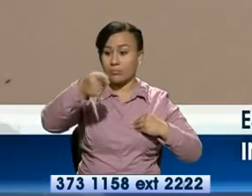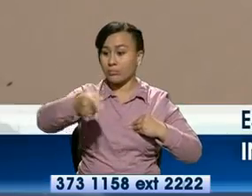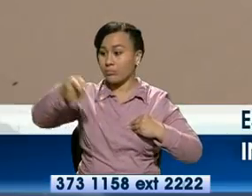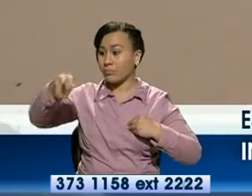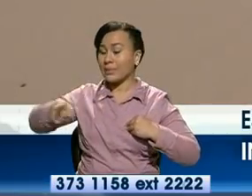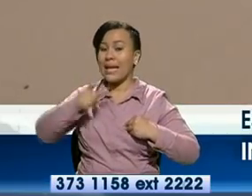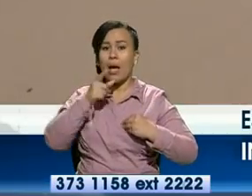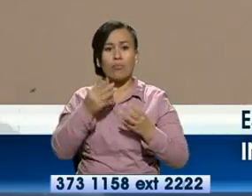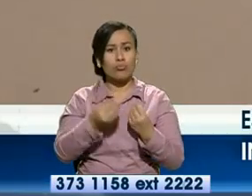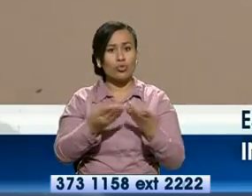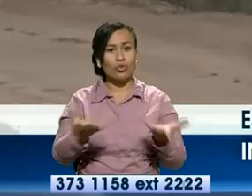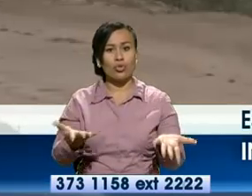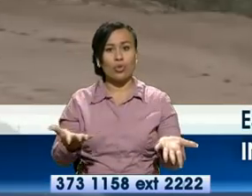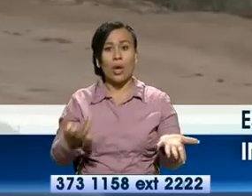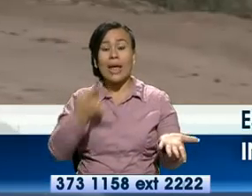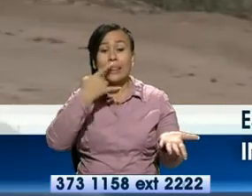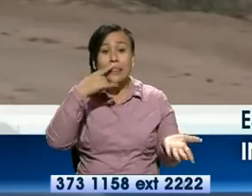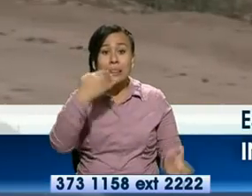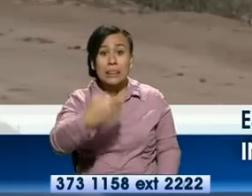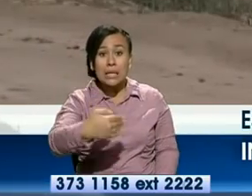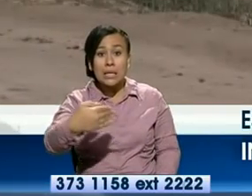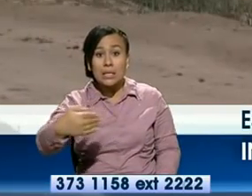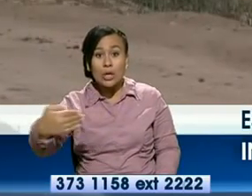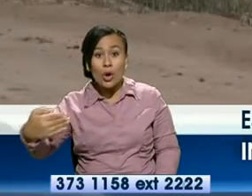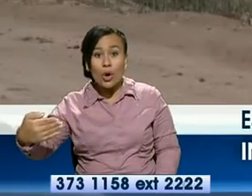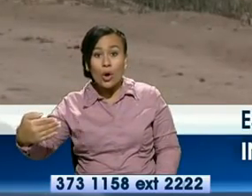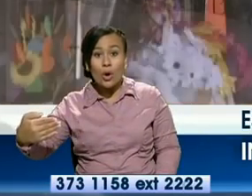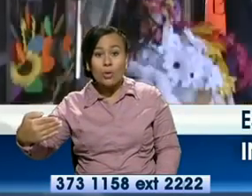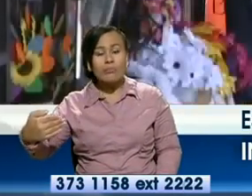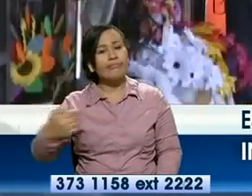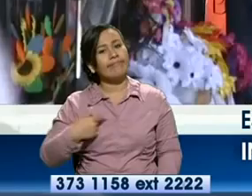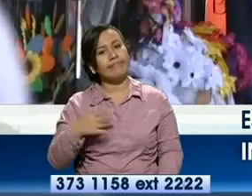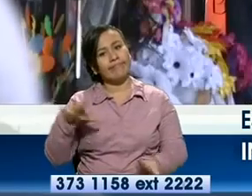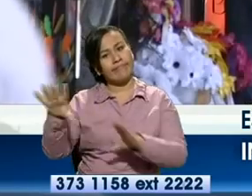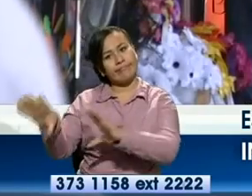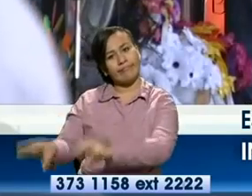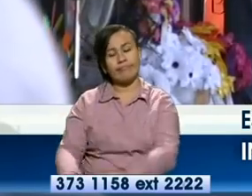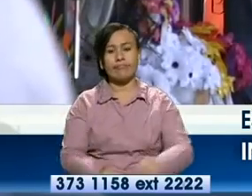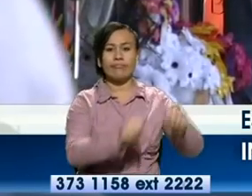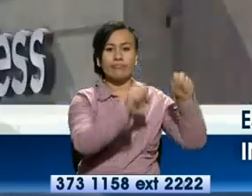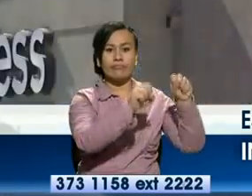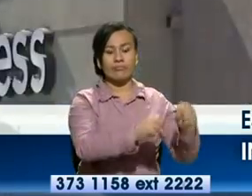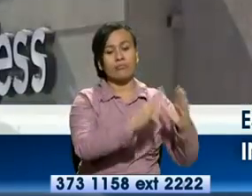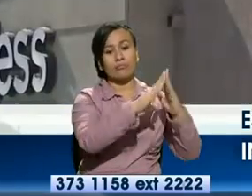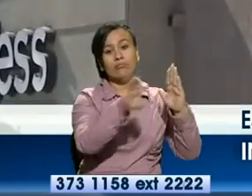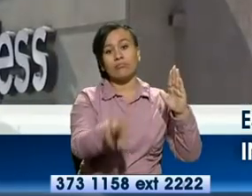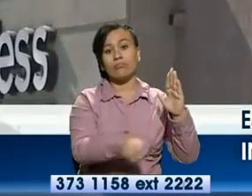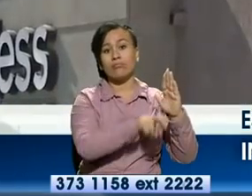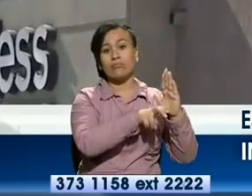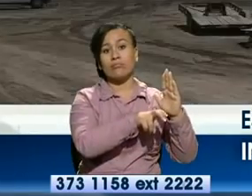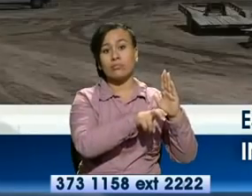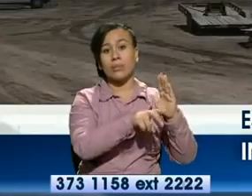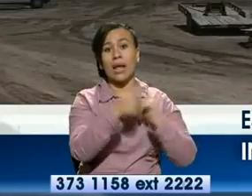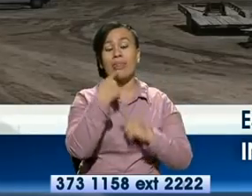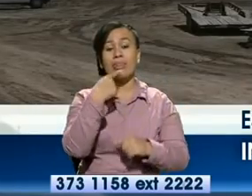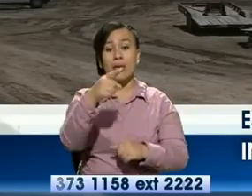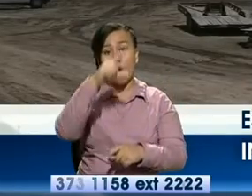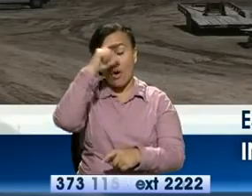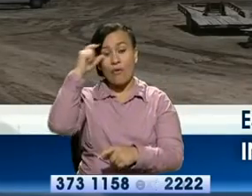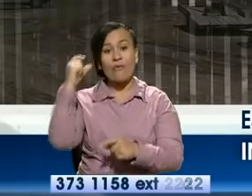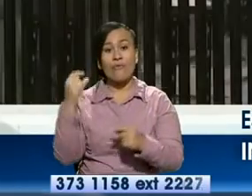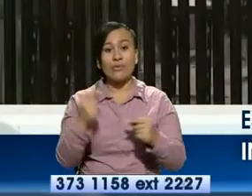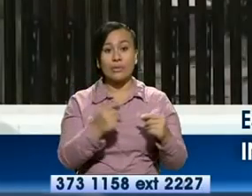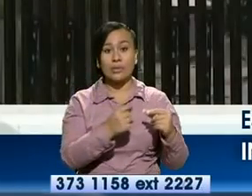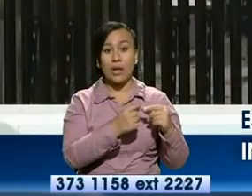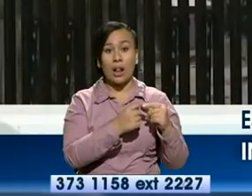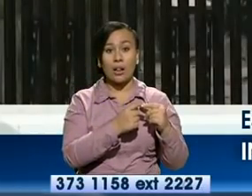casos, entonces los niños inevitablemente serán retenidos, manifestó el fiscal, cuyo discurso